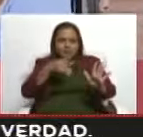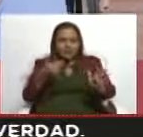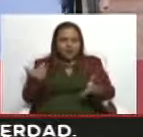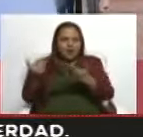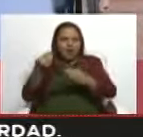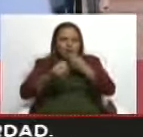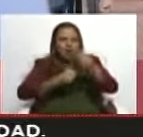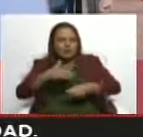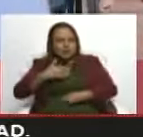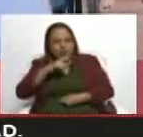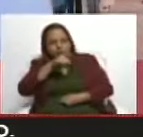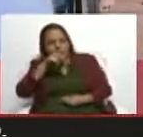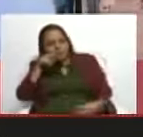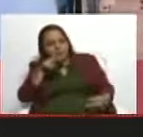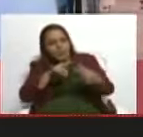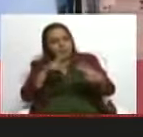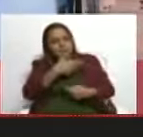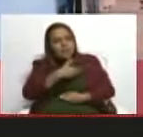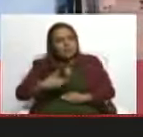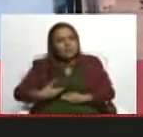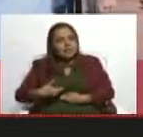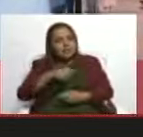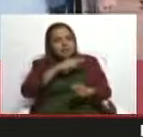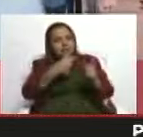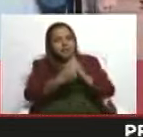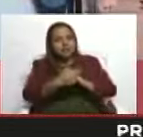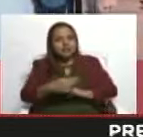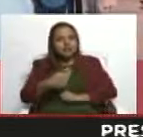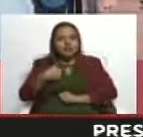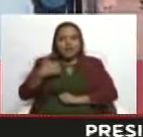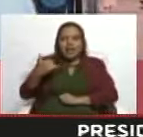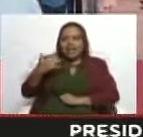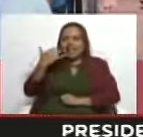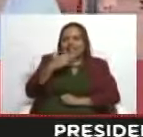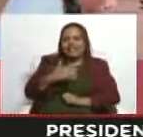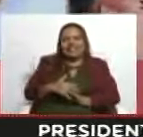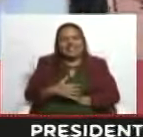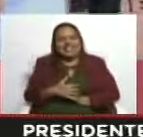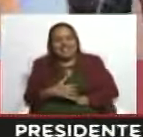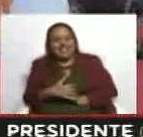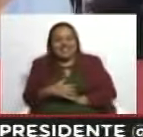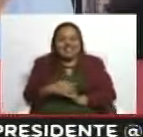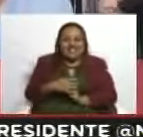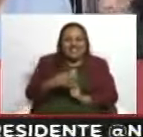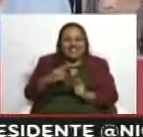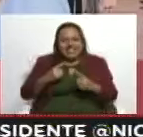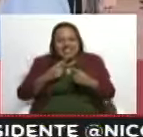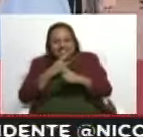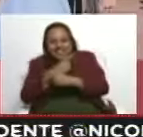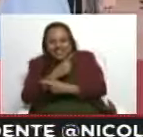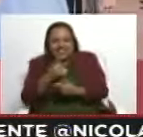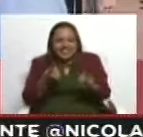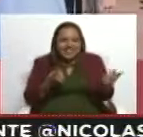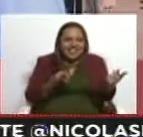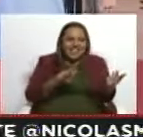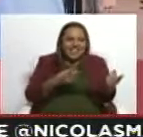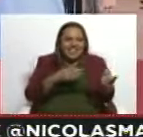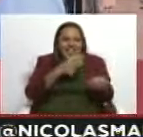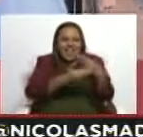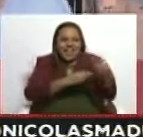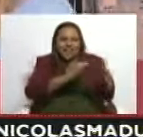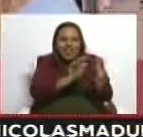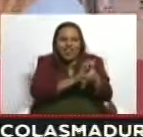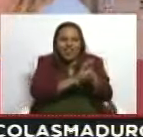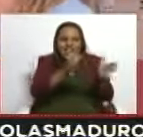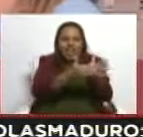se sintió usted cuando vio al presidente que apareció en el CD360? Bueno, tenía una risa nerviosa, estaba así entre hacerle caso al presidente, decirle